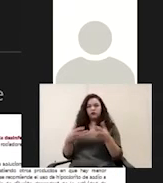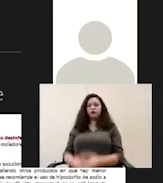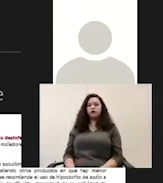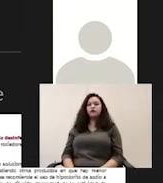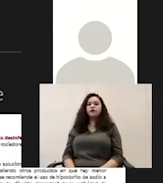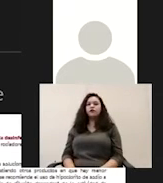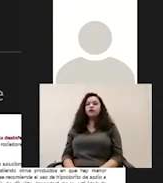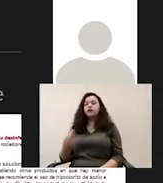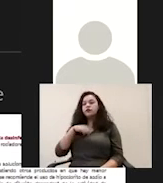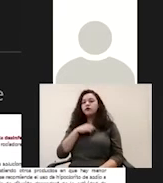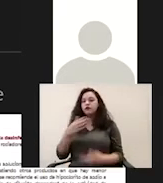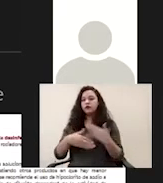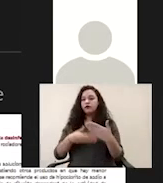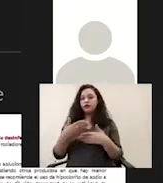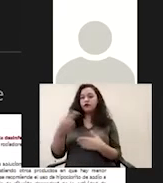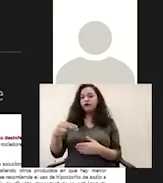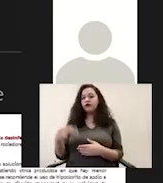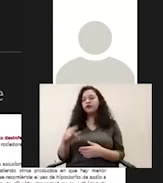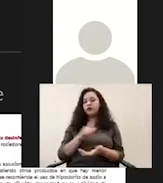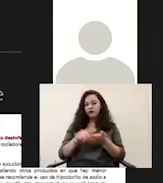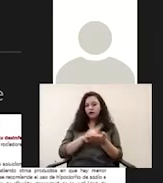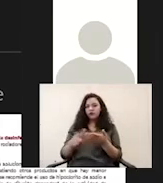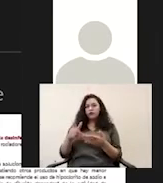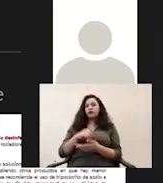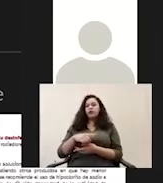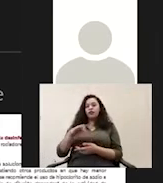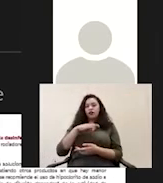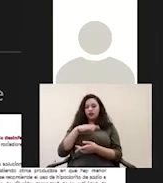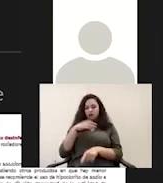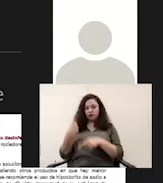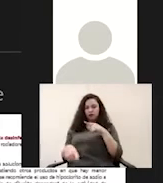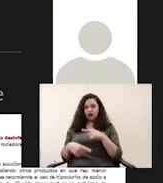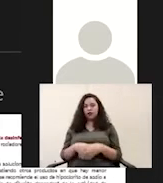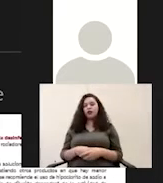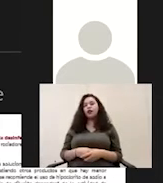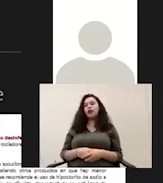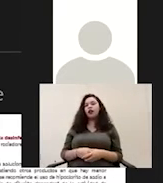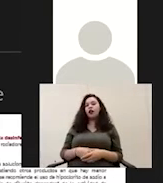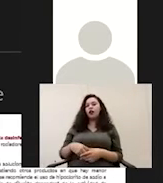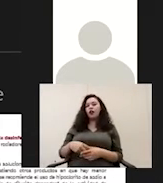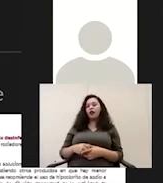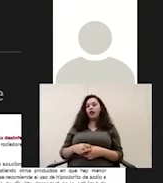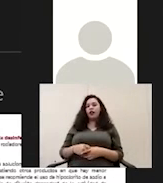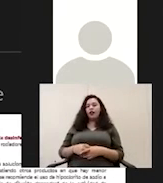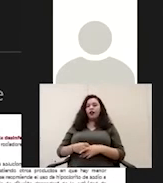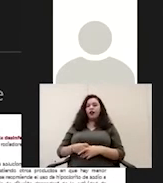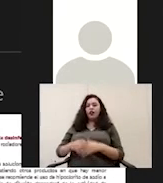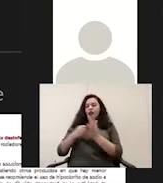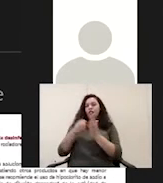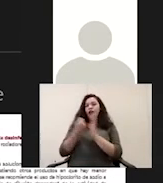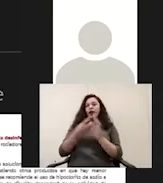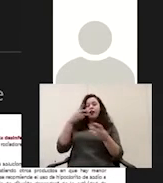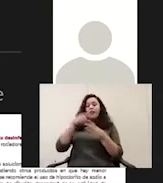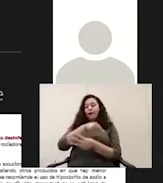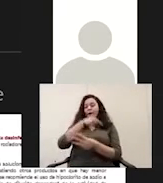le llamamos a este procedimiento de limpieza y desinfección técnica de triple balde. Vamos a utilizar